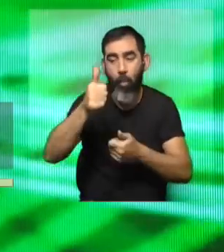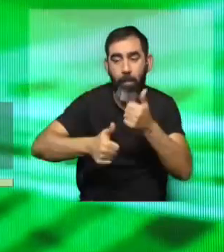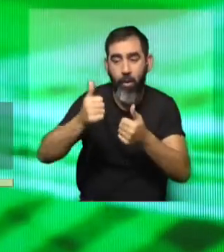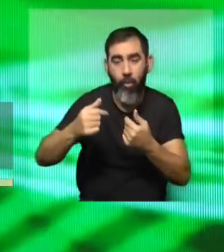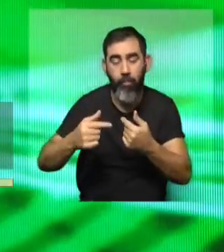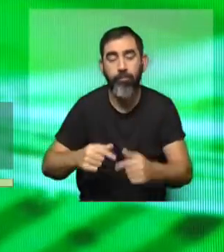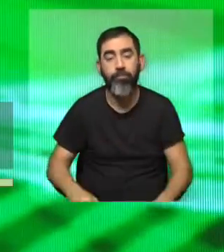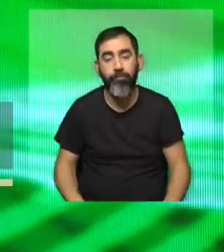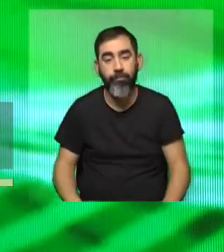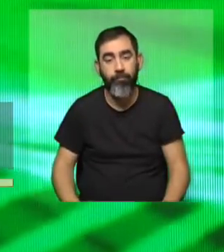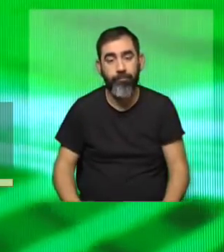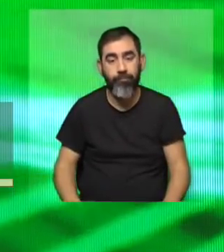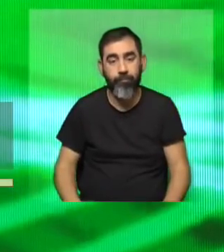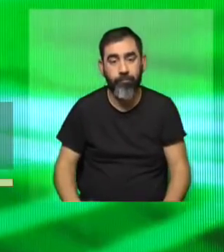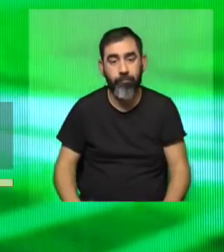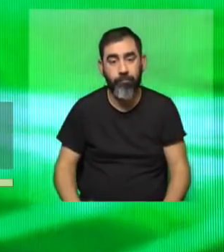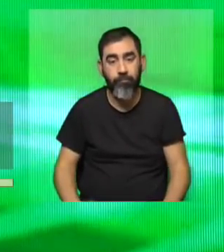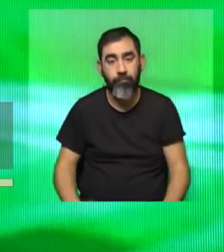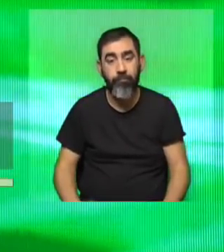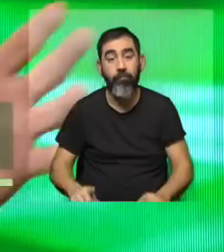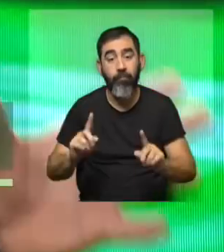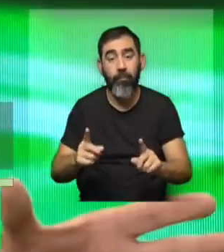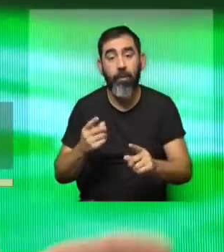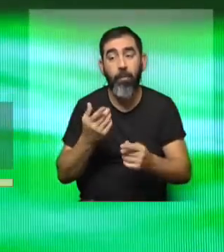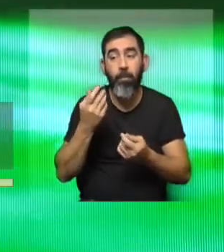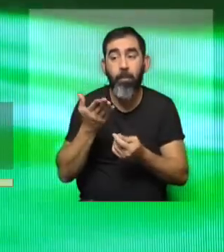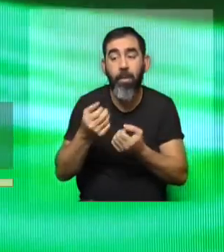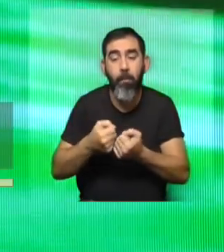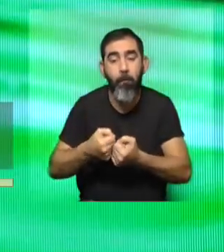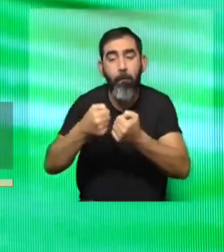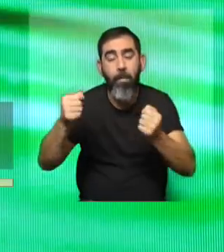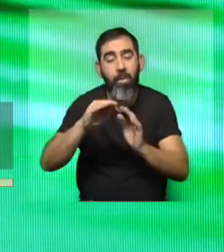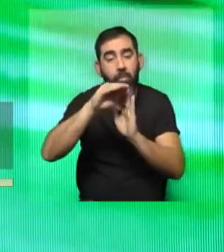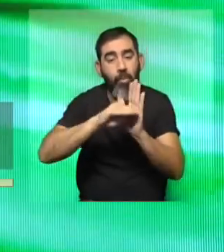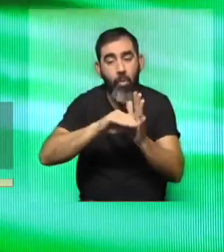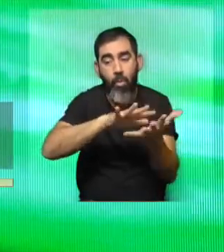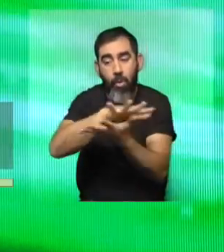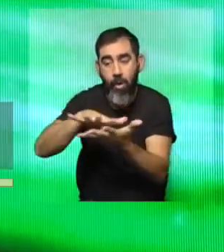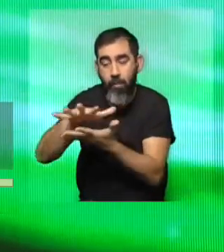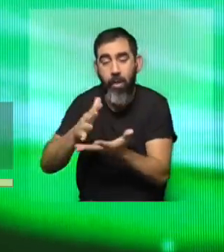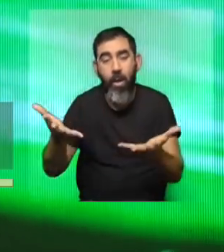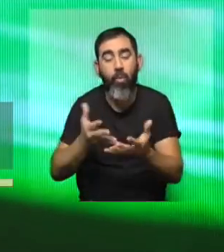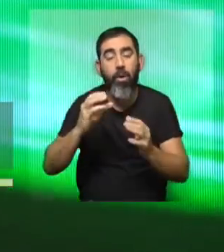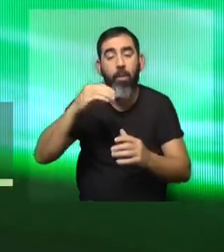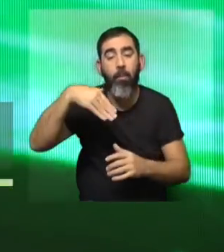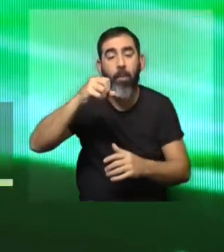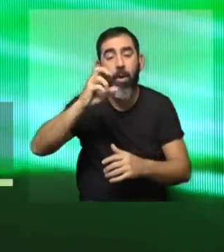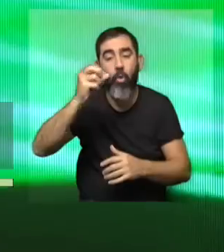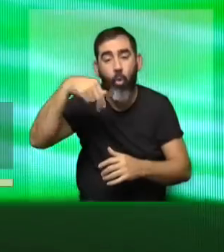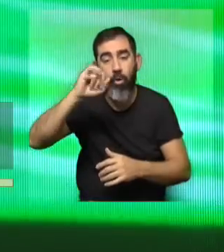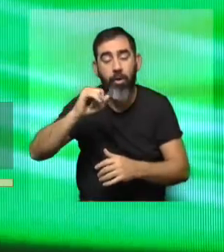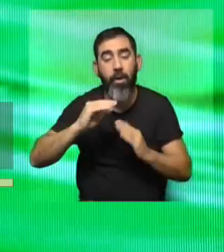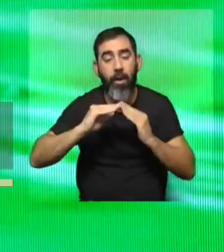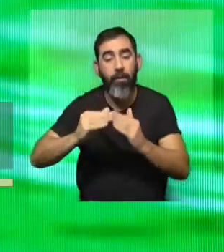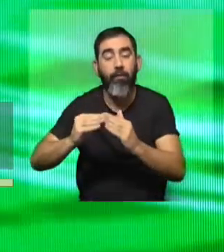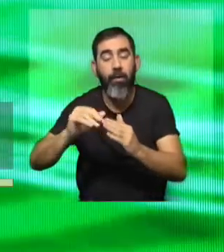eso es una parte y nosotros de la división entramos queriendo ampliar ese programa que llegue a más lugares hoy por hoy estamos en marcónica savage tres ombúes